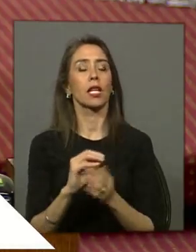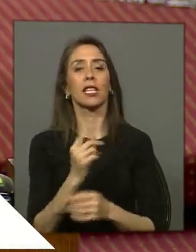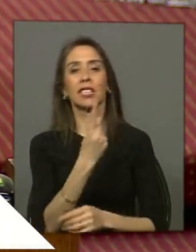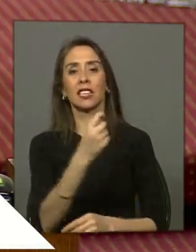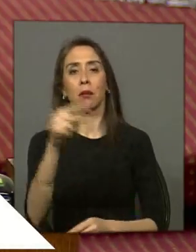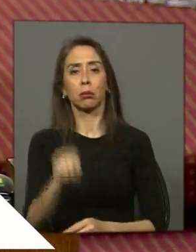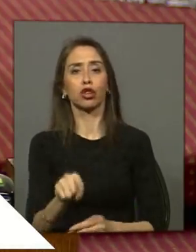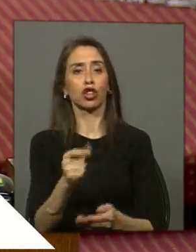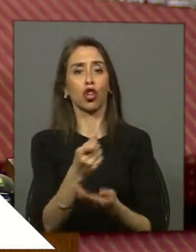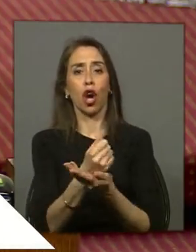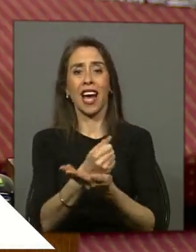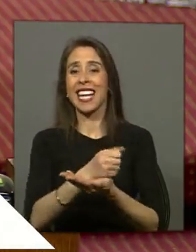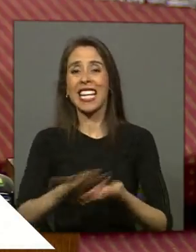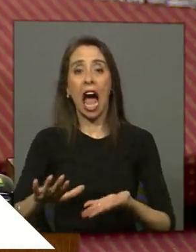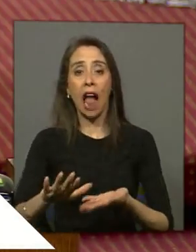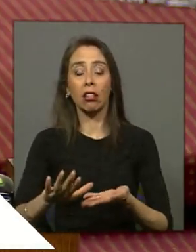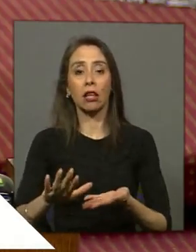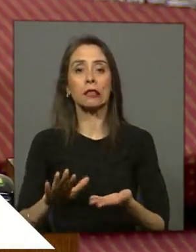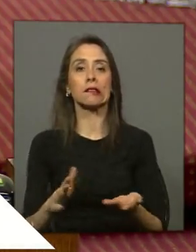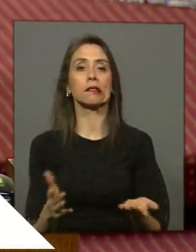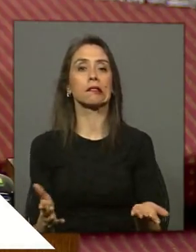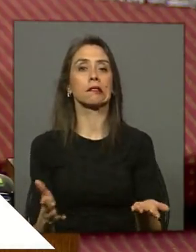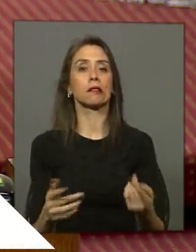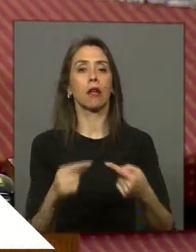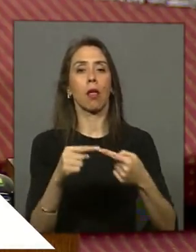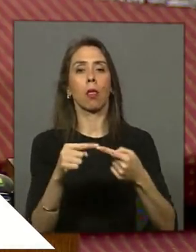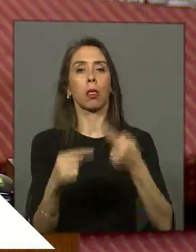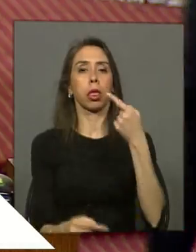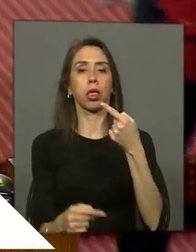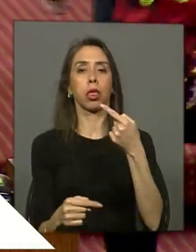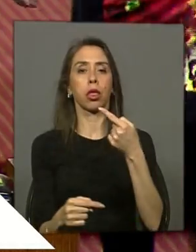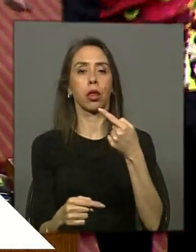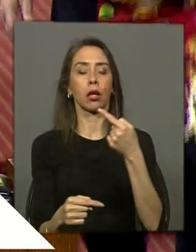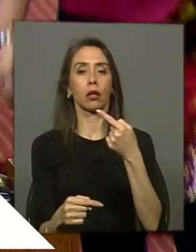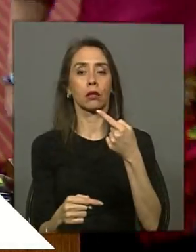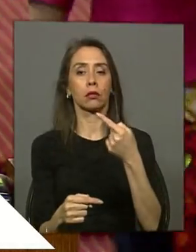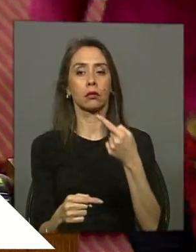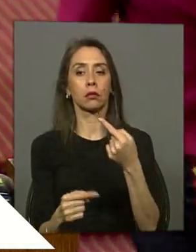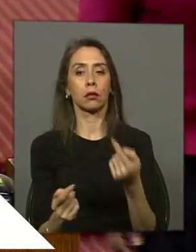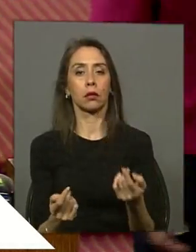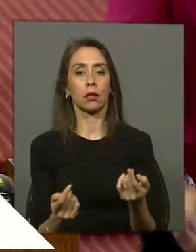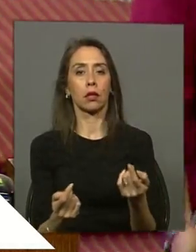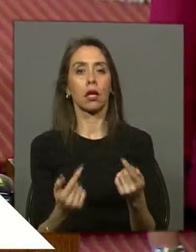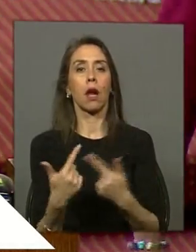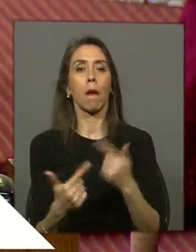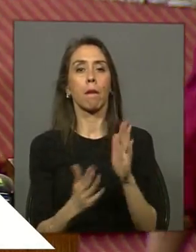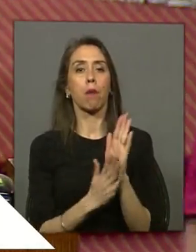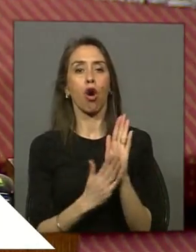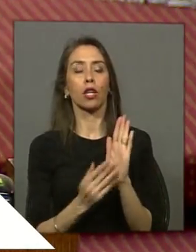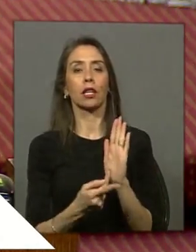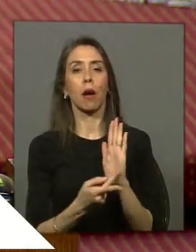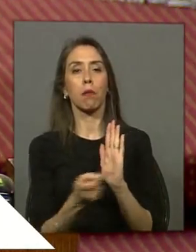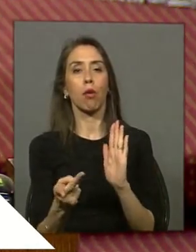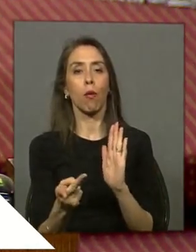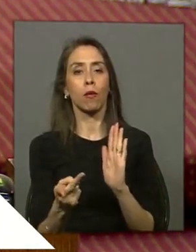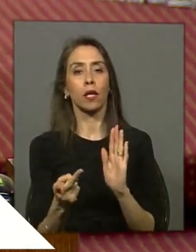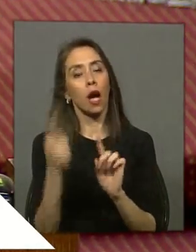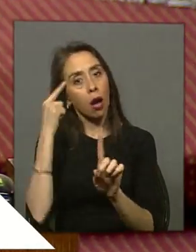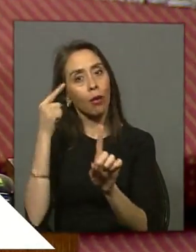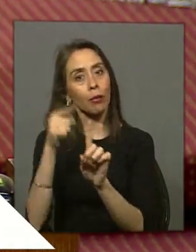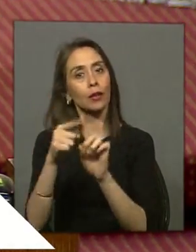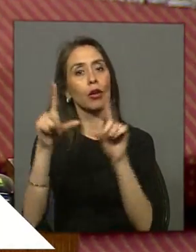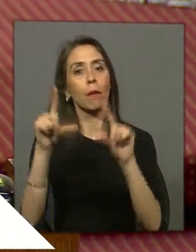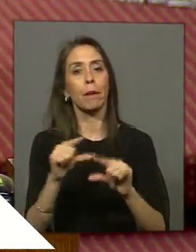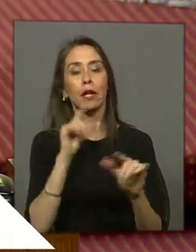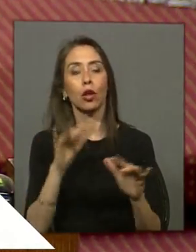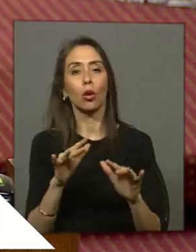habría generado una negación e incoherencia con la actual política pública que busca disminuir